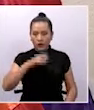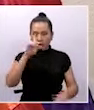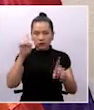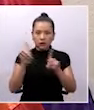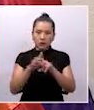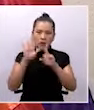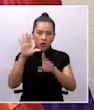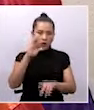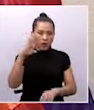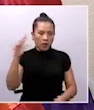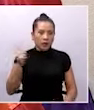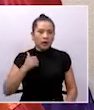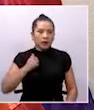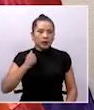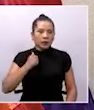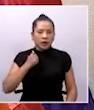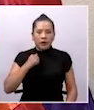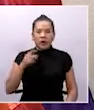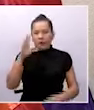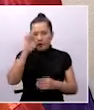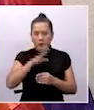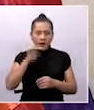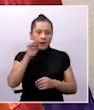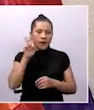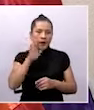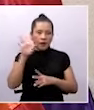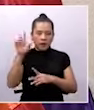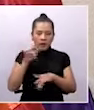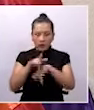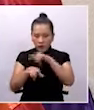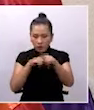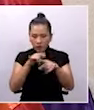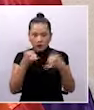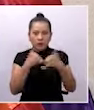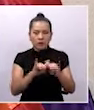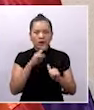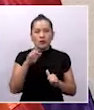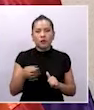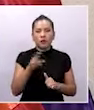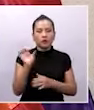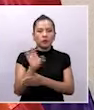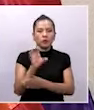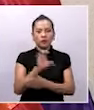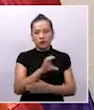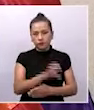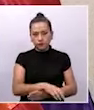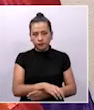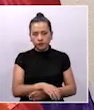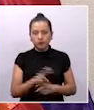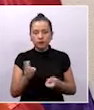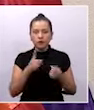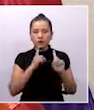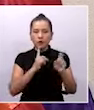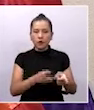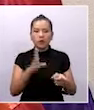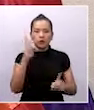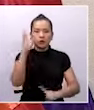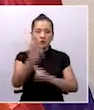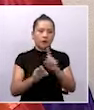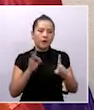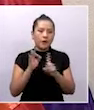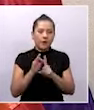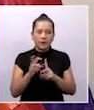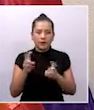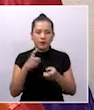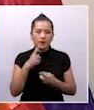trópico sigan siendo utilizados por el señor Evo Morales. El instructivo de las 6 federaciones del trópico, y que no nos las